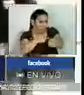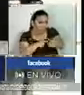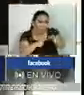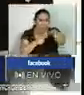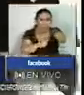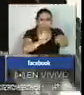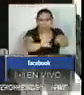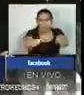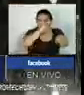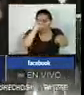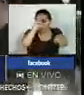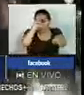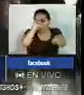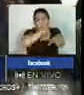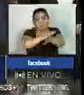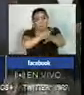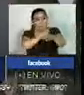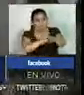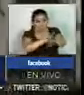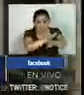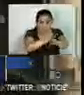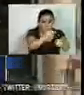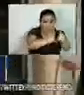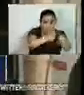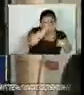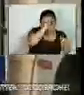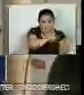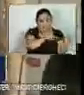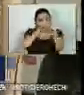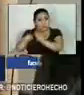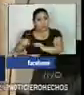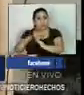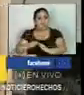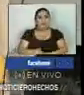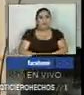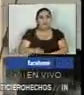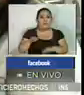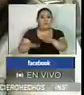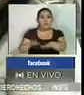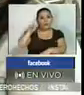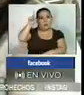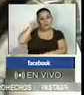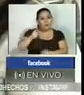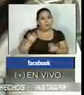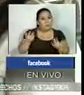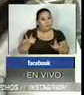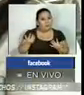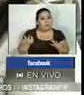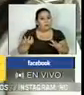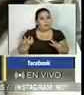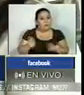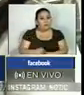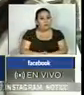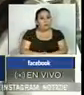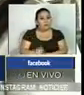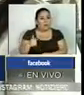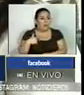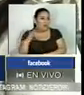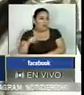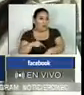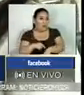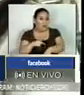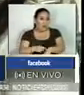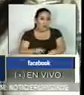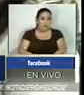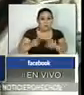trabajos y posteriormente a sus hogares. Gracias a Dios nos están esperando porque realmente salimos a las